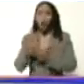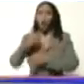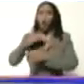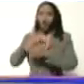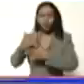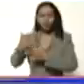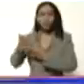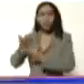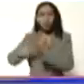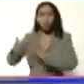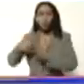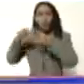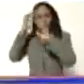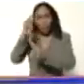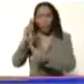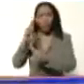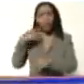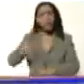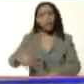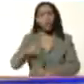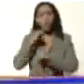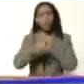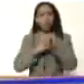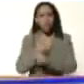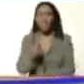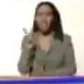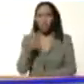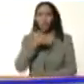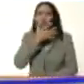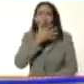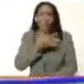respeto al derecho internacional tan sencillo que lo es